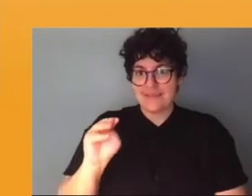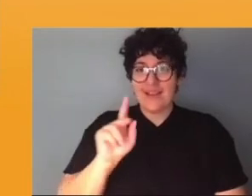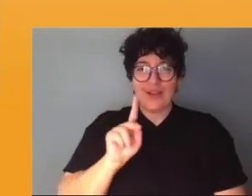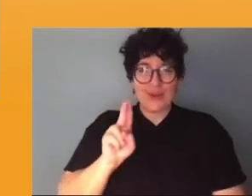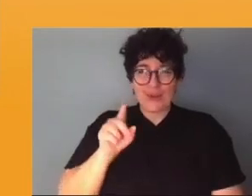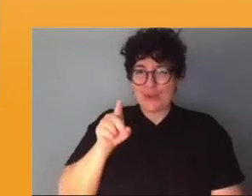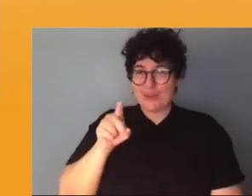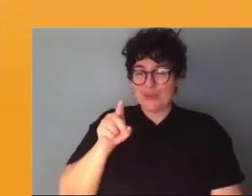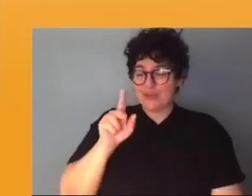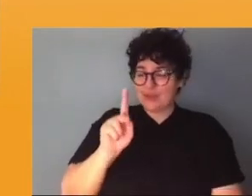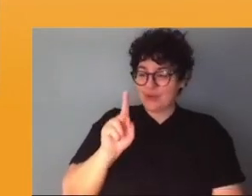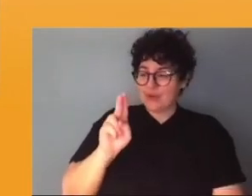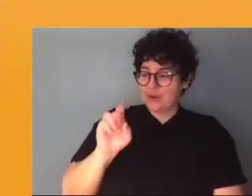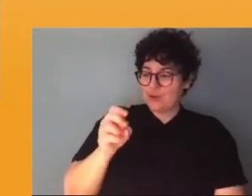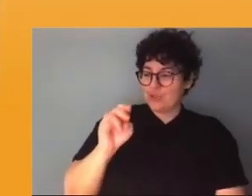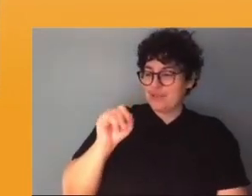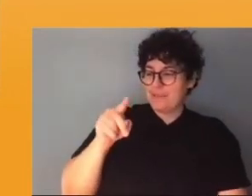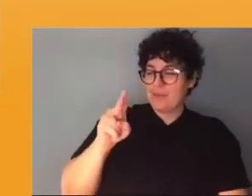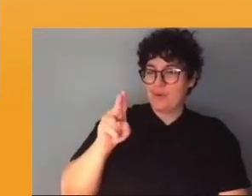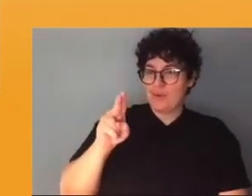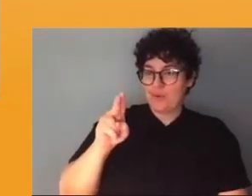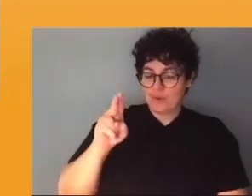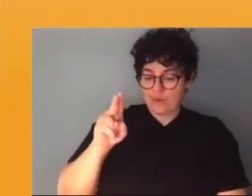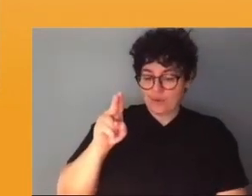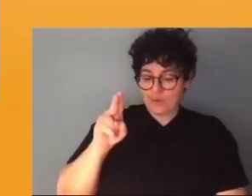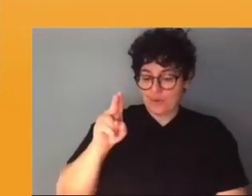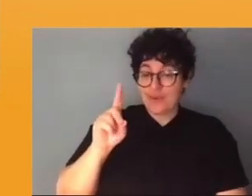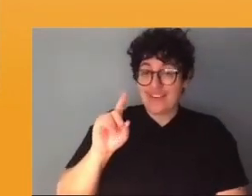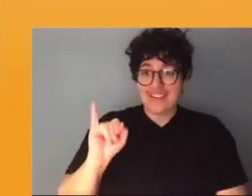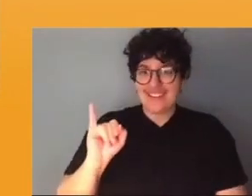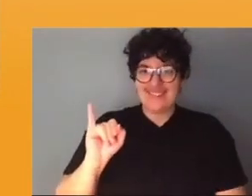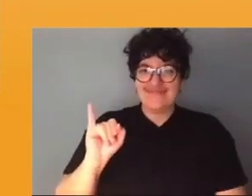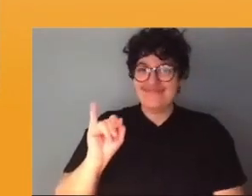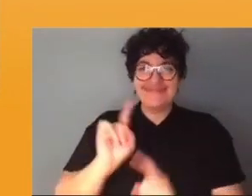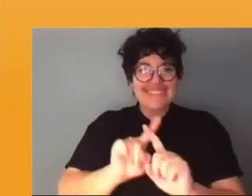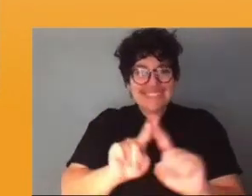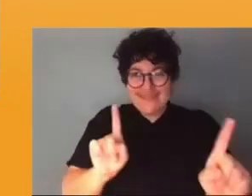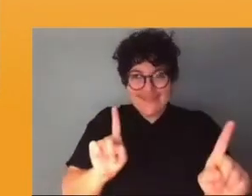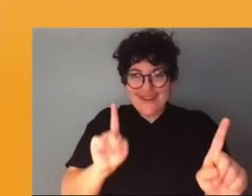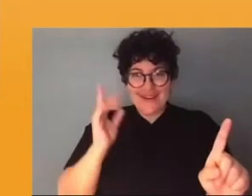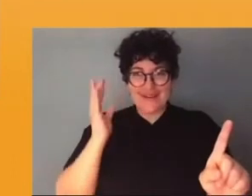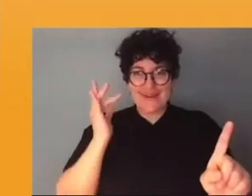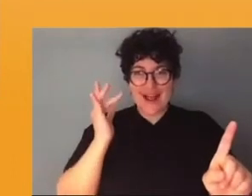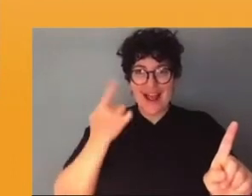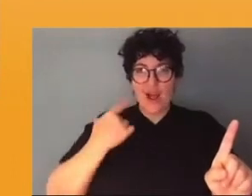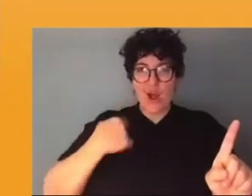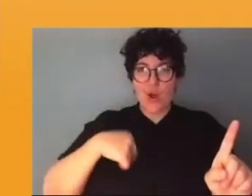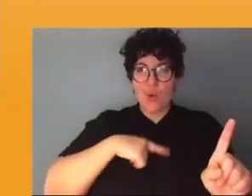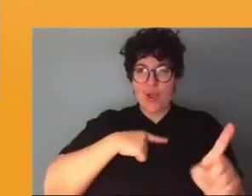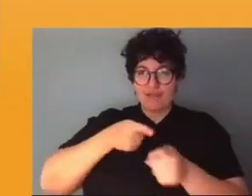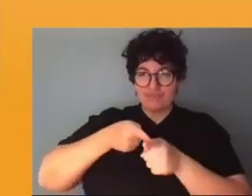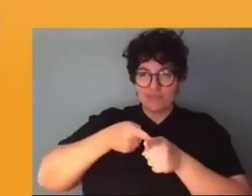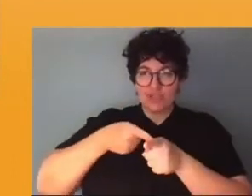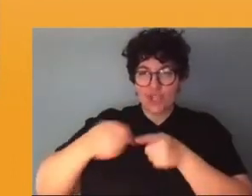ese movimiento tan preciso, creo que no nos gusta, ¿no?